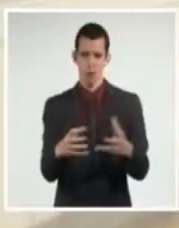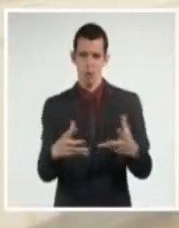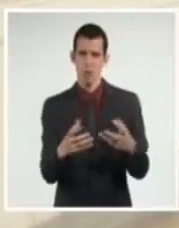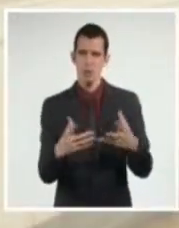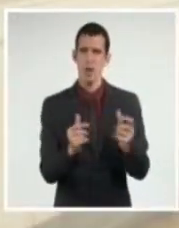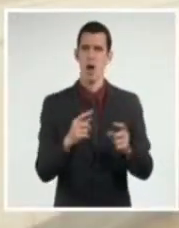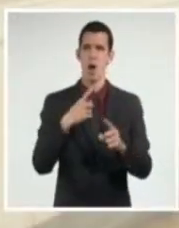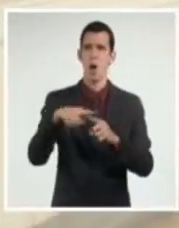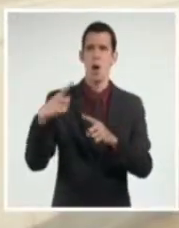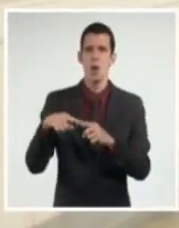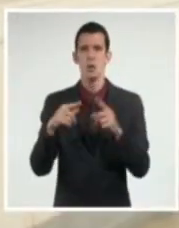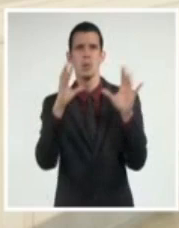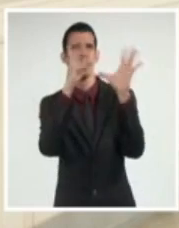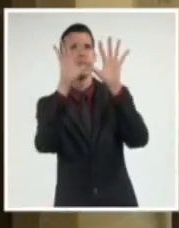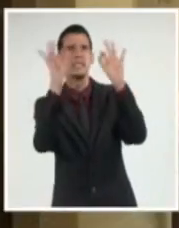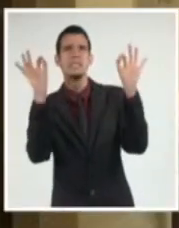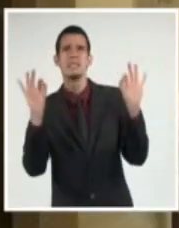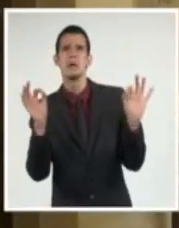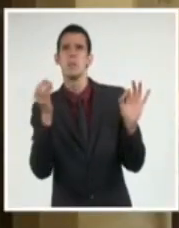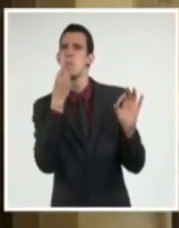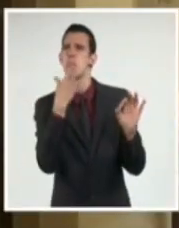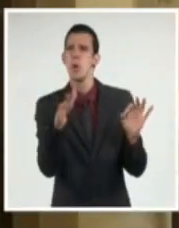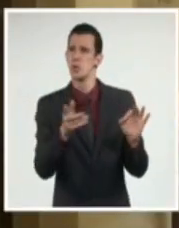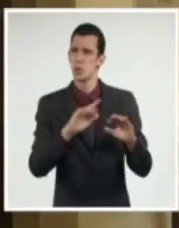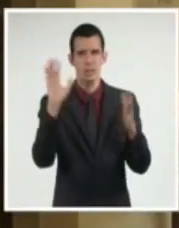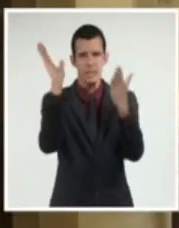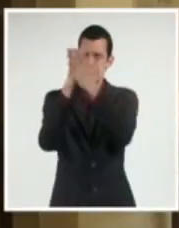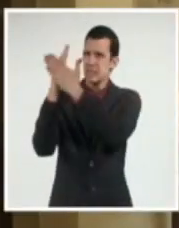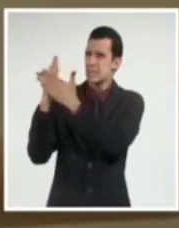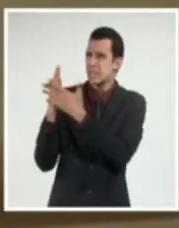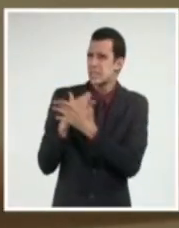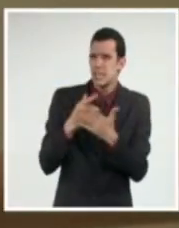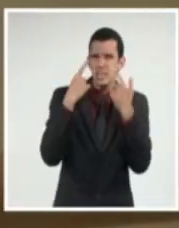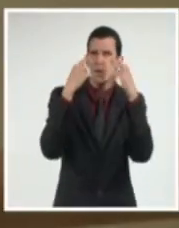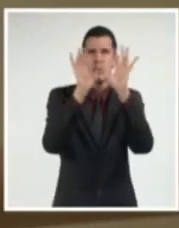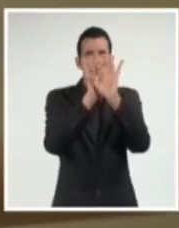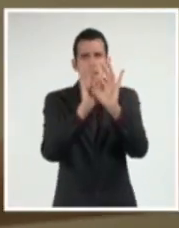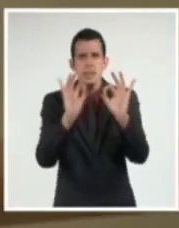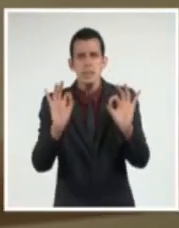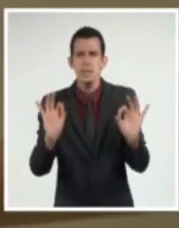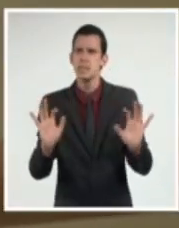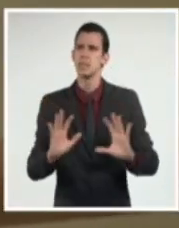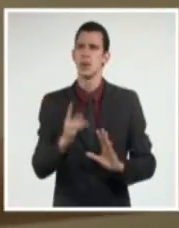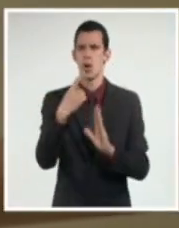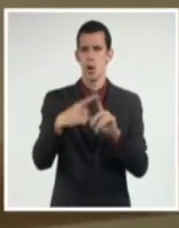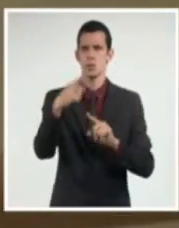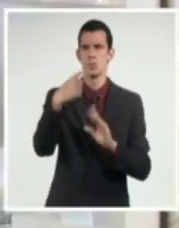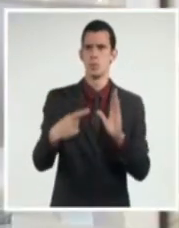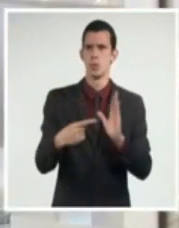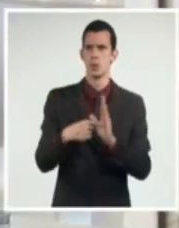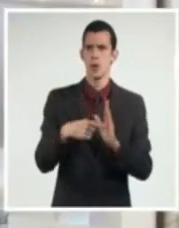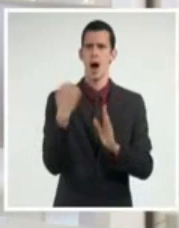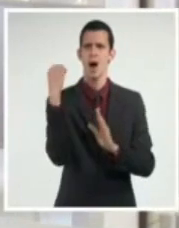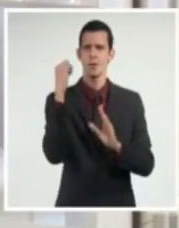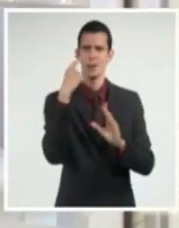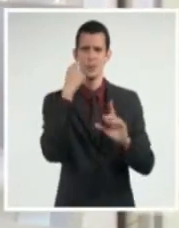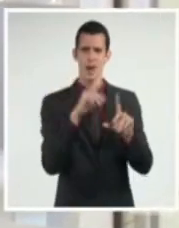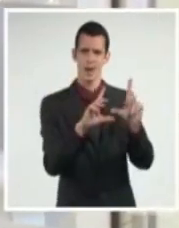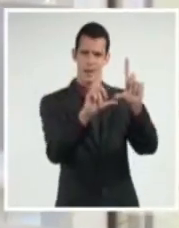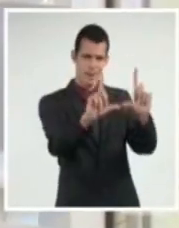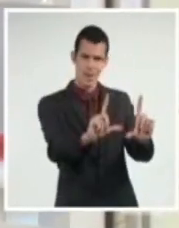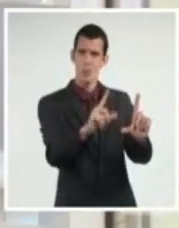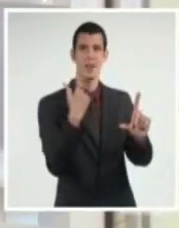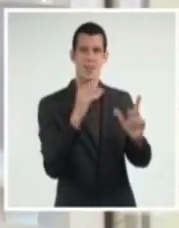y elementos decorativos innecesarios. Igualmente se instalaron dispensadores automáticos de gel antibacterial, sin olvidar